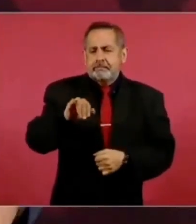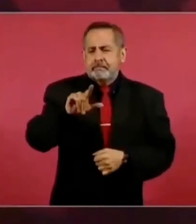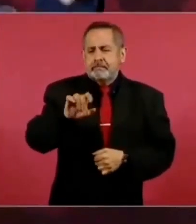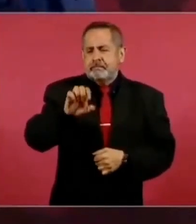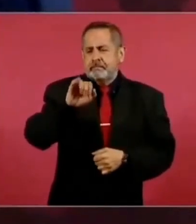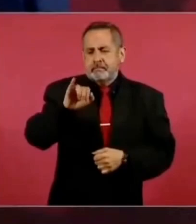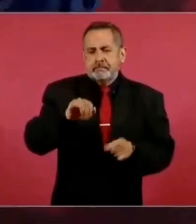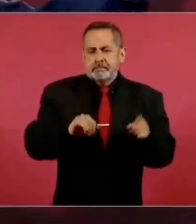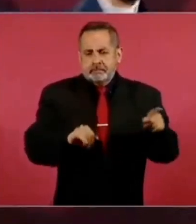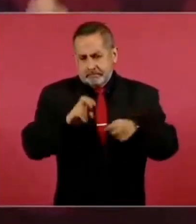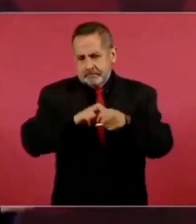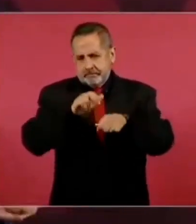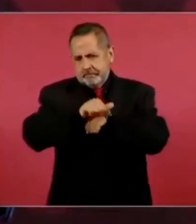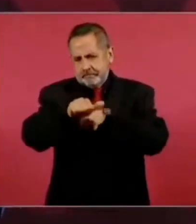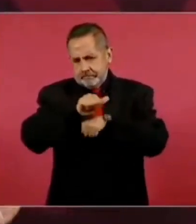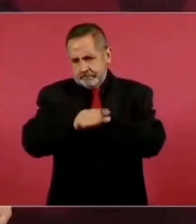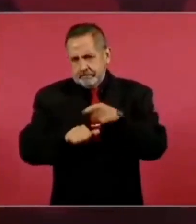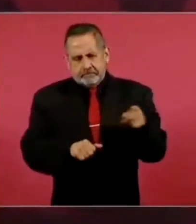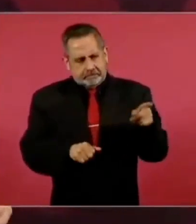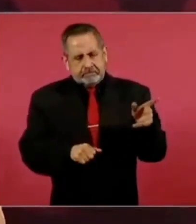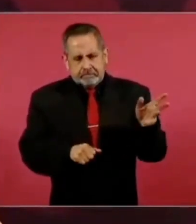en Argentina.